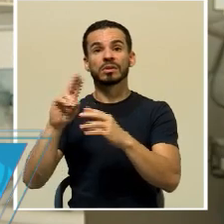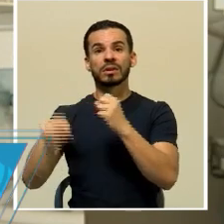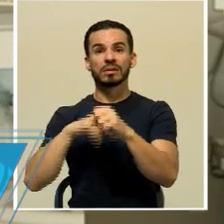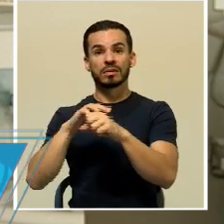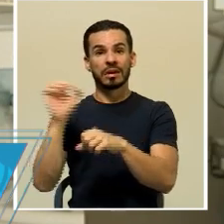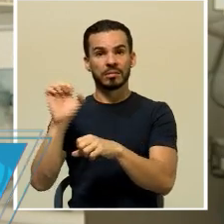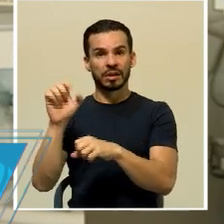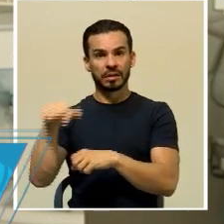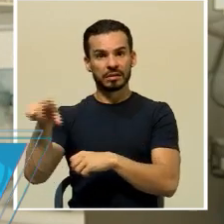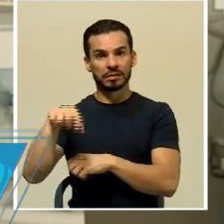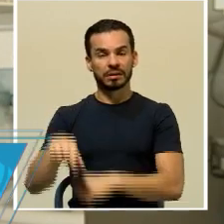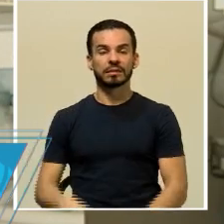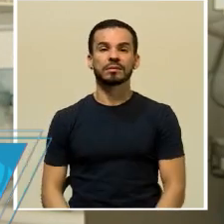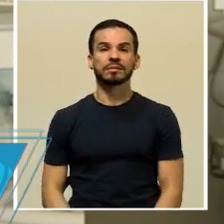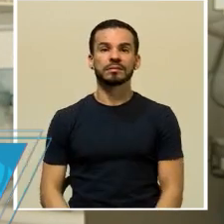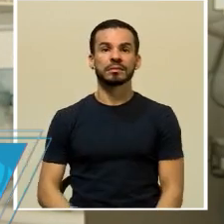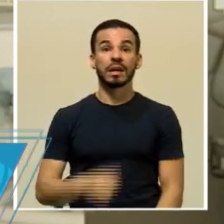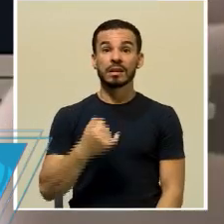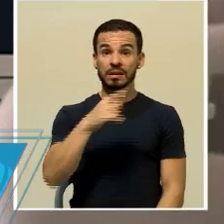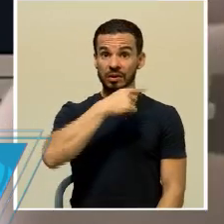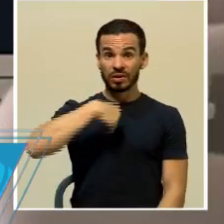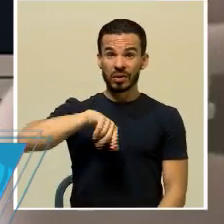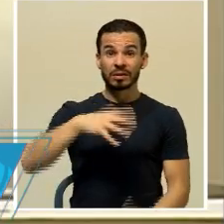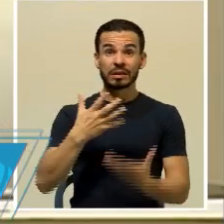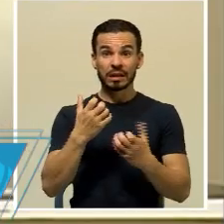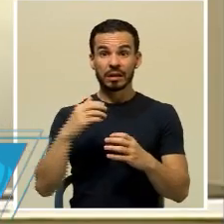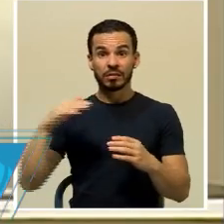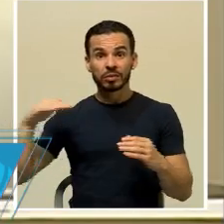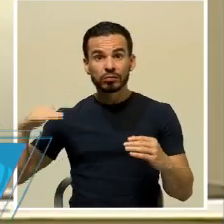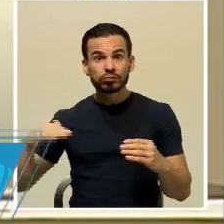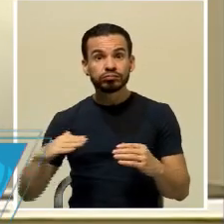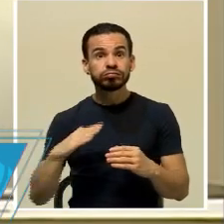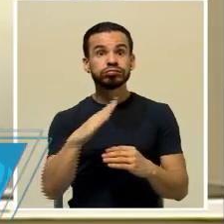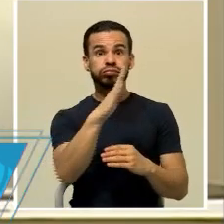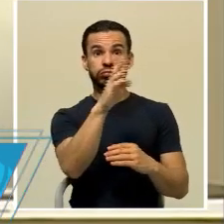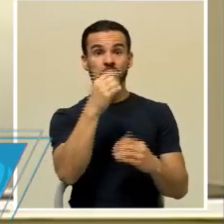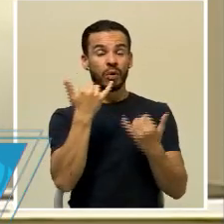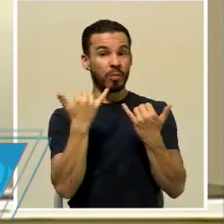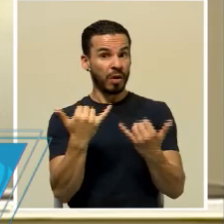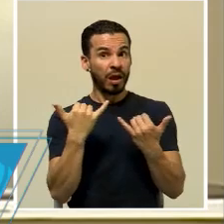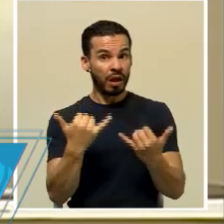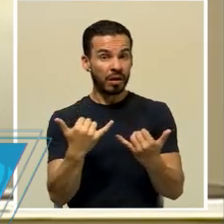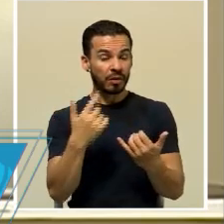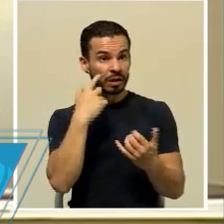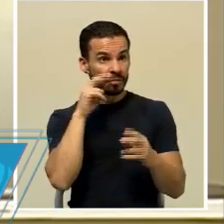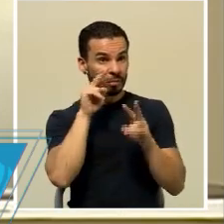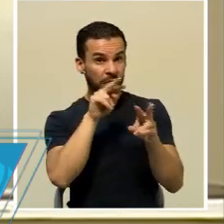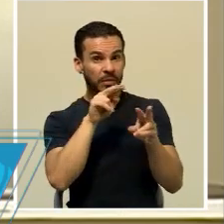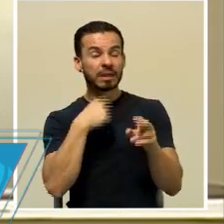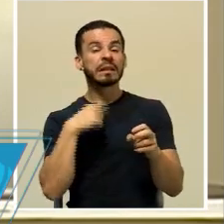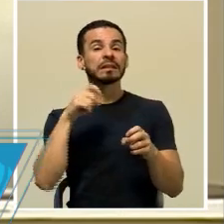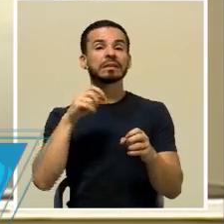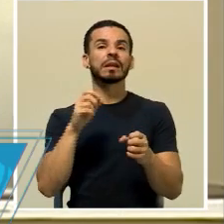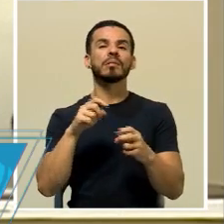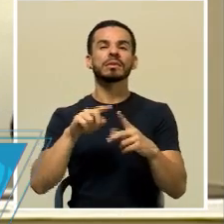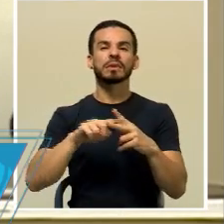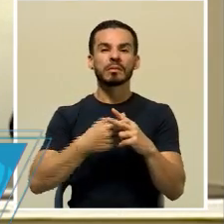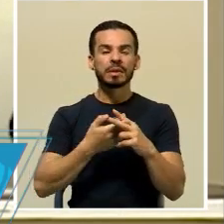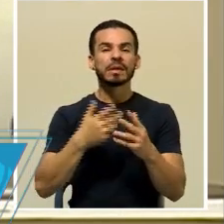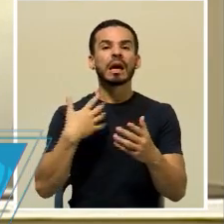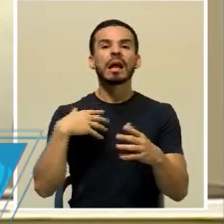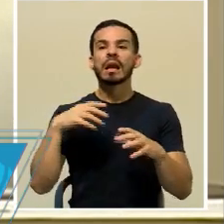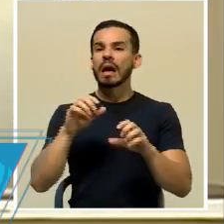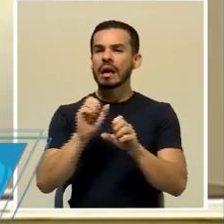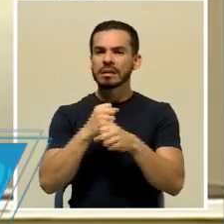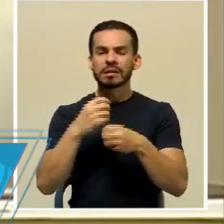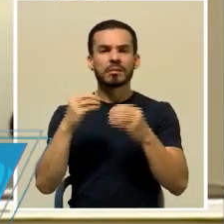Nacional de Emergencias. Si nosotros queremos que esta curva no se manifieste como está en este momento, necesitamos empezar a ser mucho más